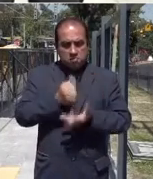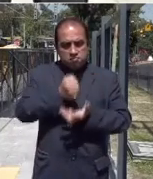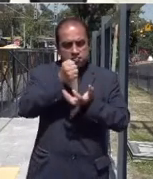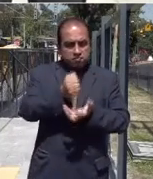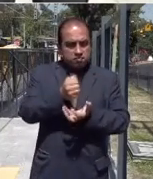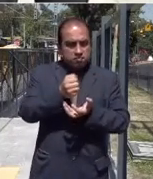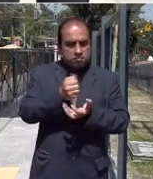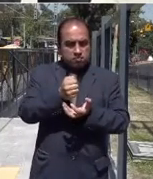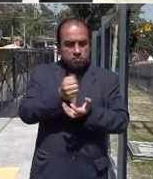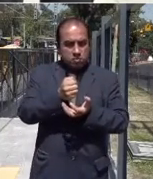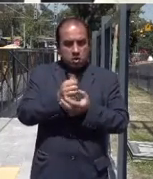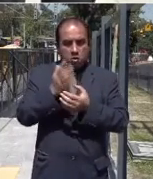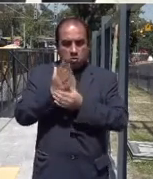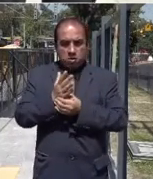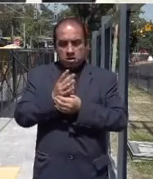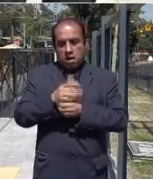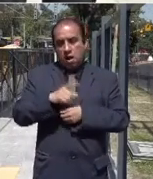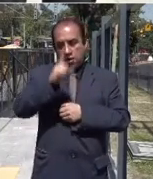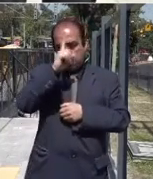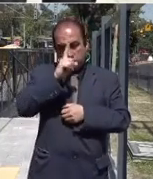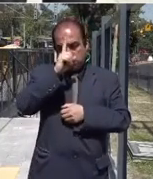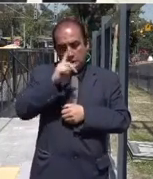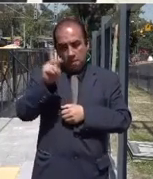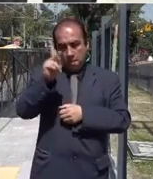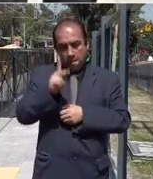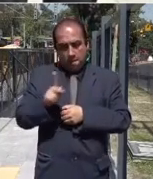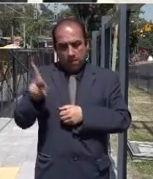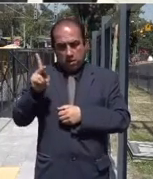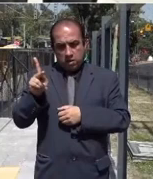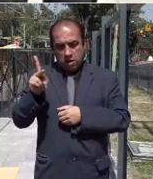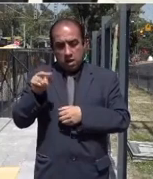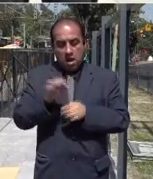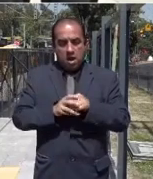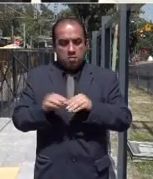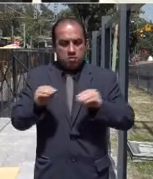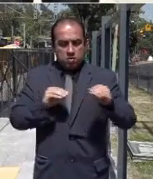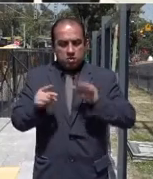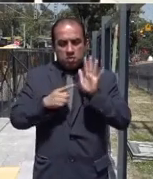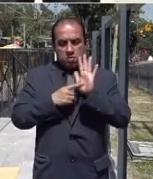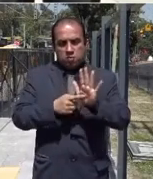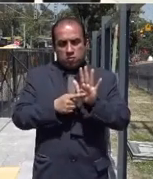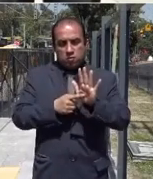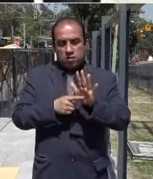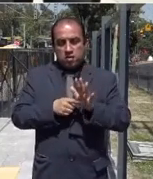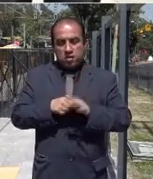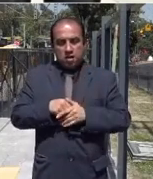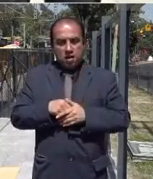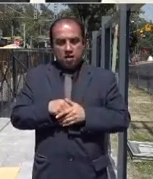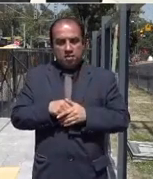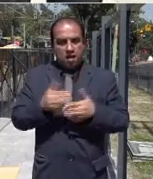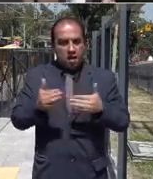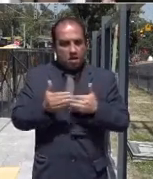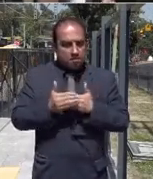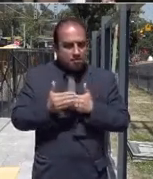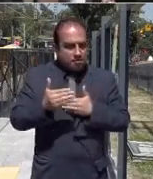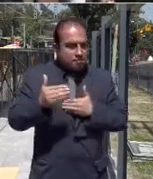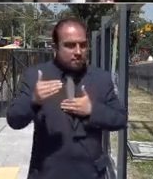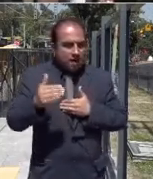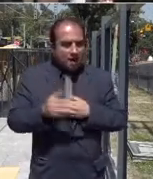como dice la conseja popular, el movimiento se demuestra andando y con presupuesto.